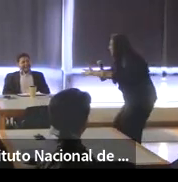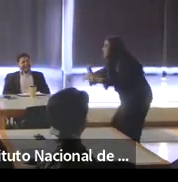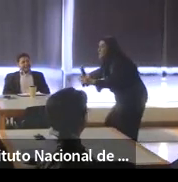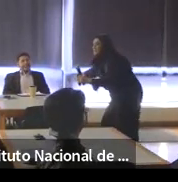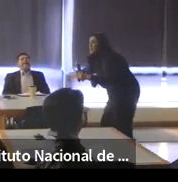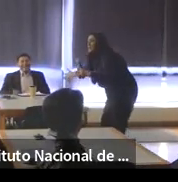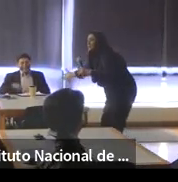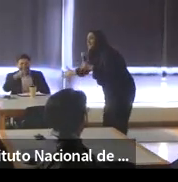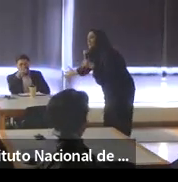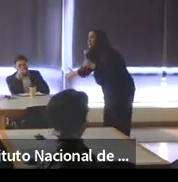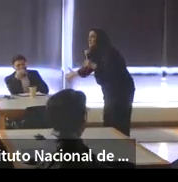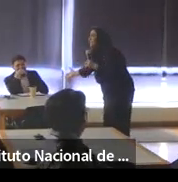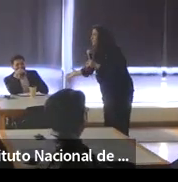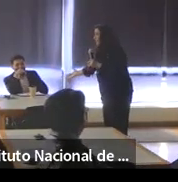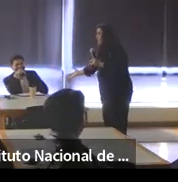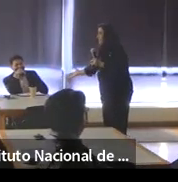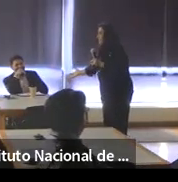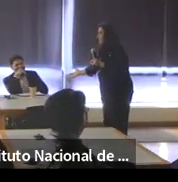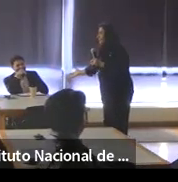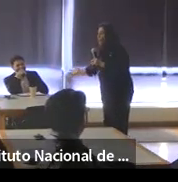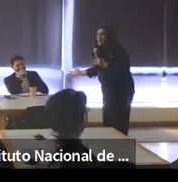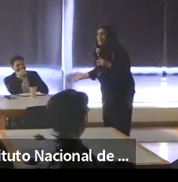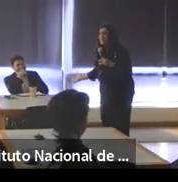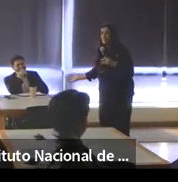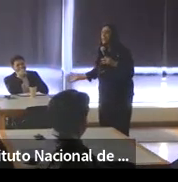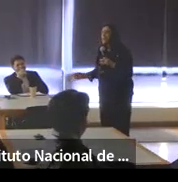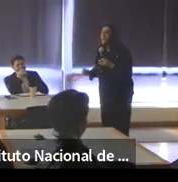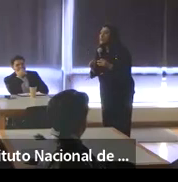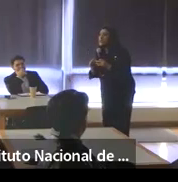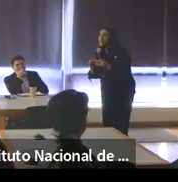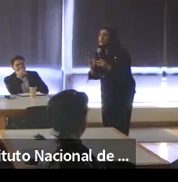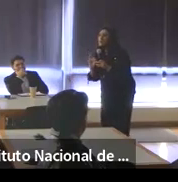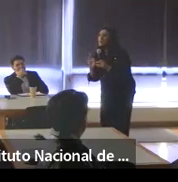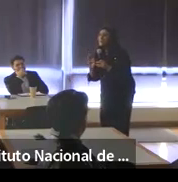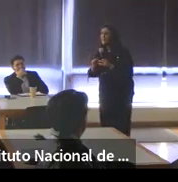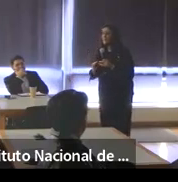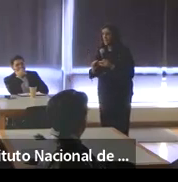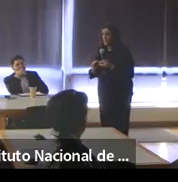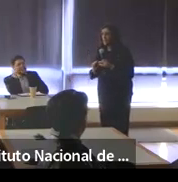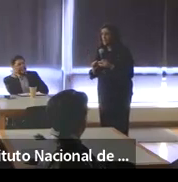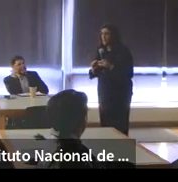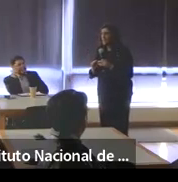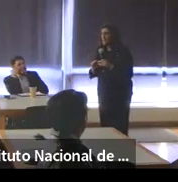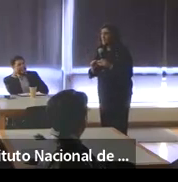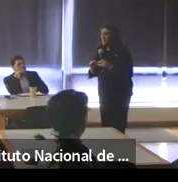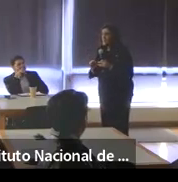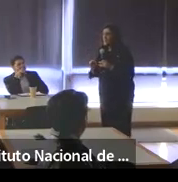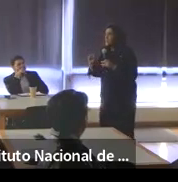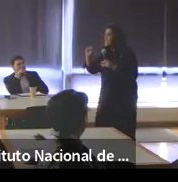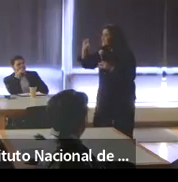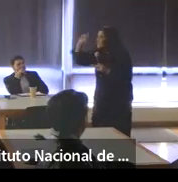el tema para llevarme la carpeta correspondiente Cuál es el tema no sabemos solamente te habla